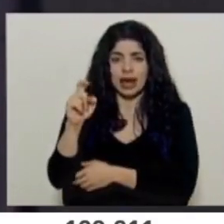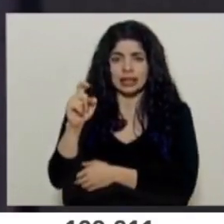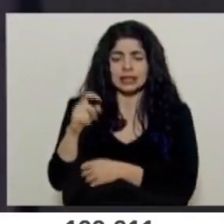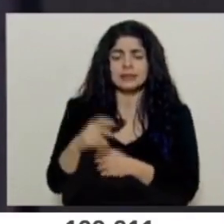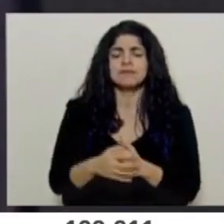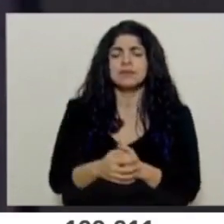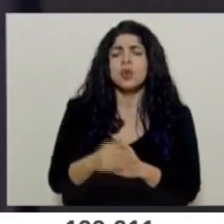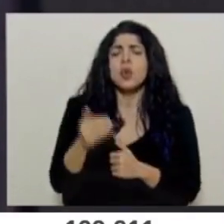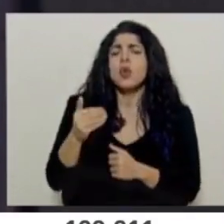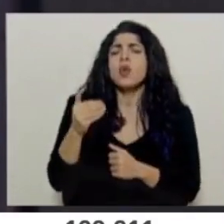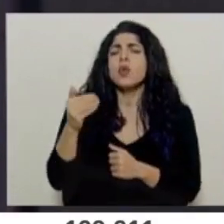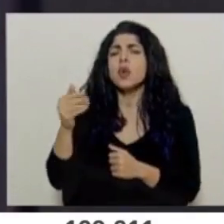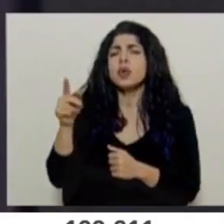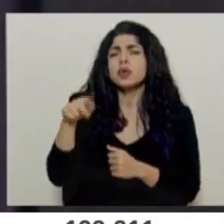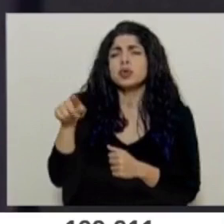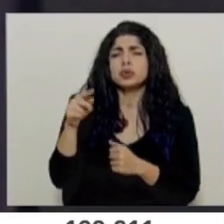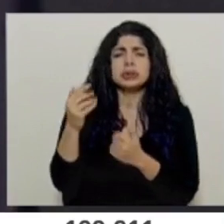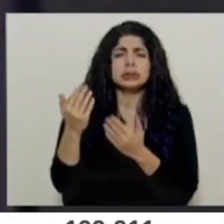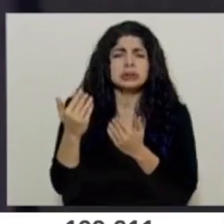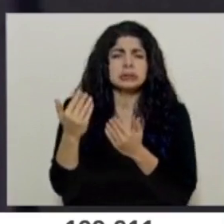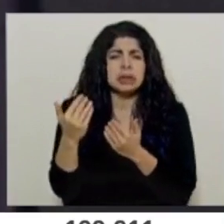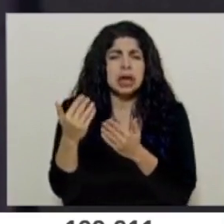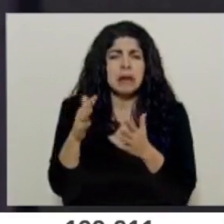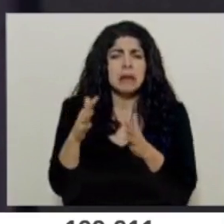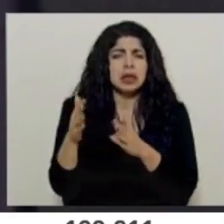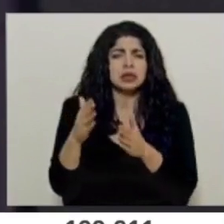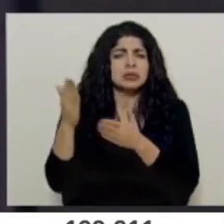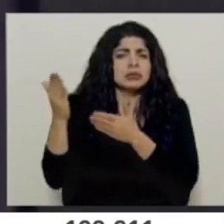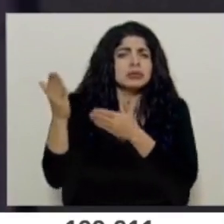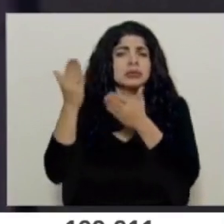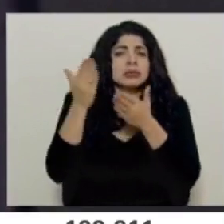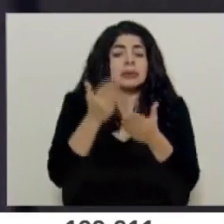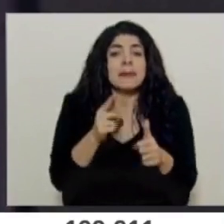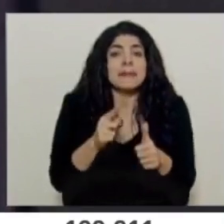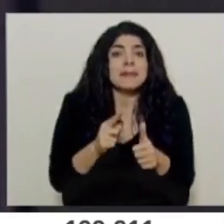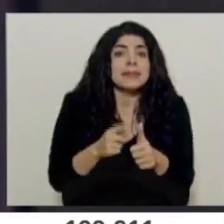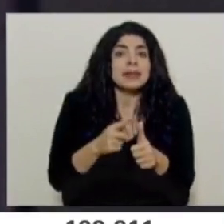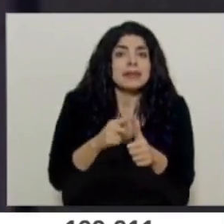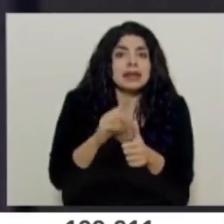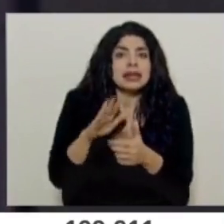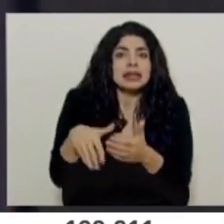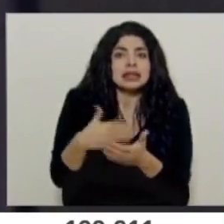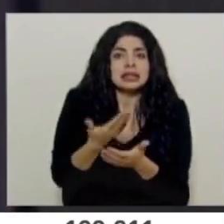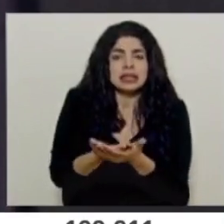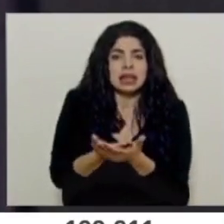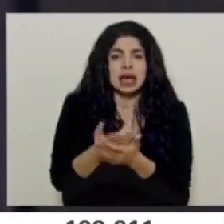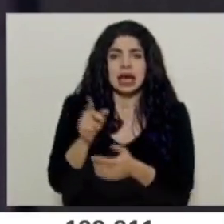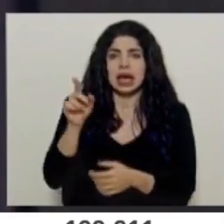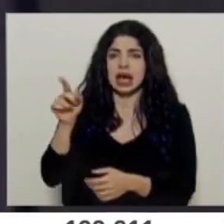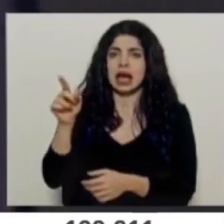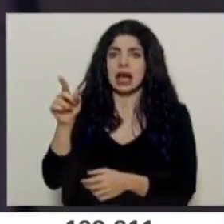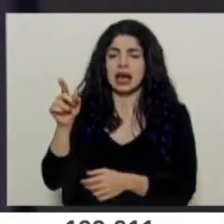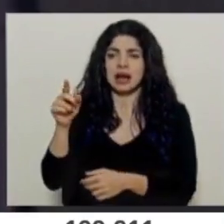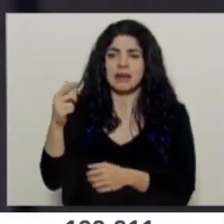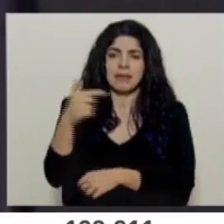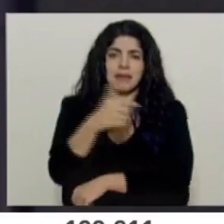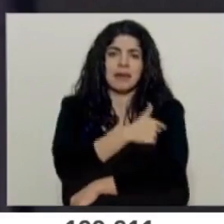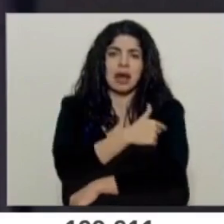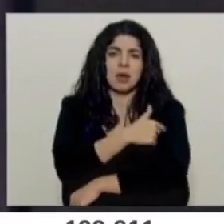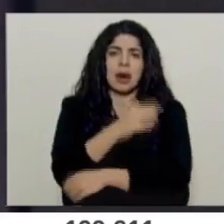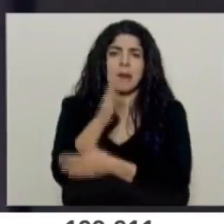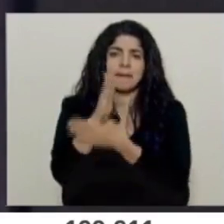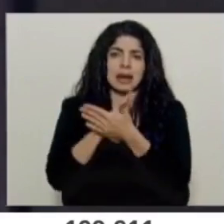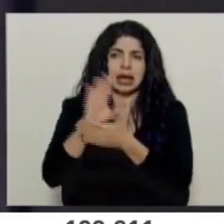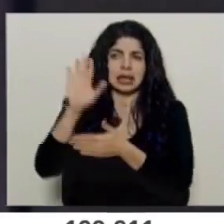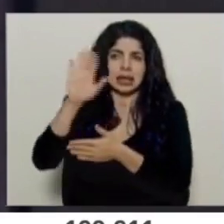¿para cuándo tienen ustedes estimados las llegadas de los primeros arribos de esos envíos por parte de